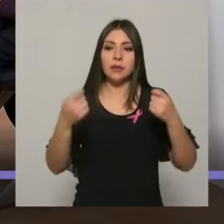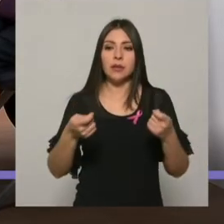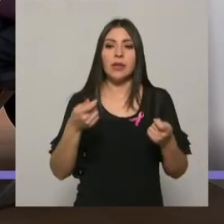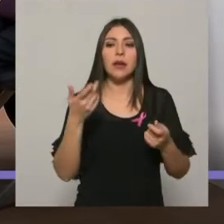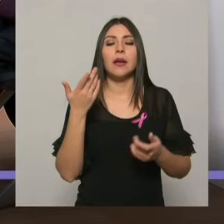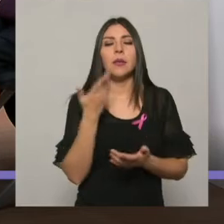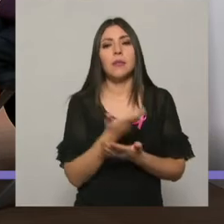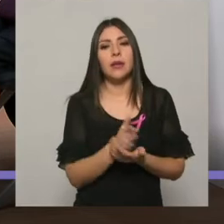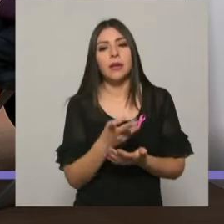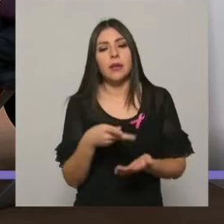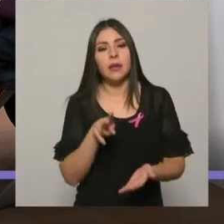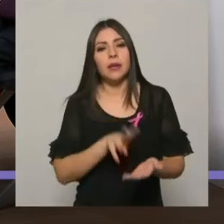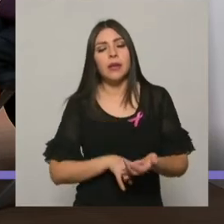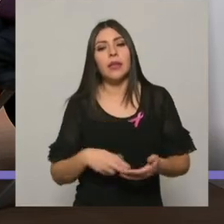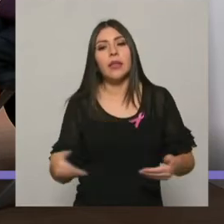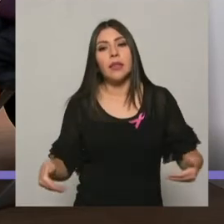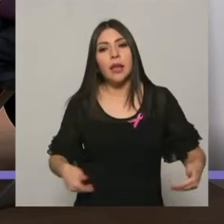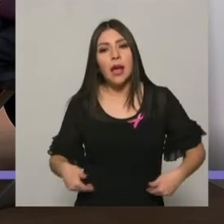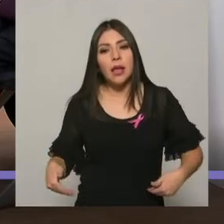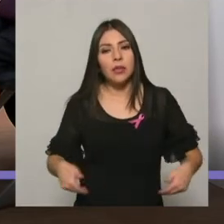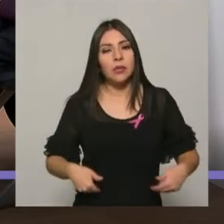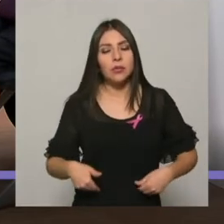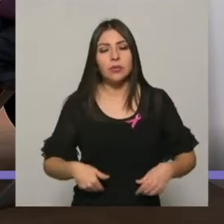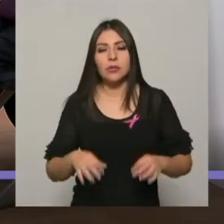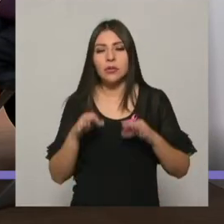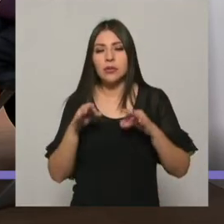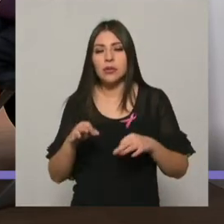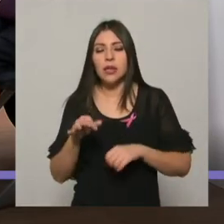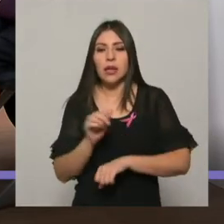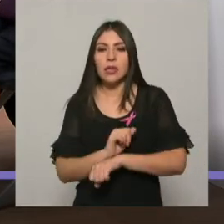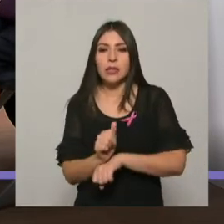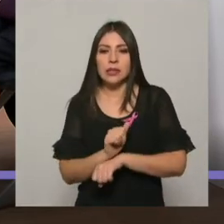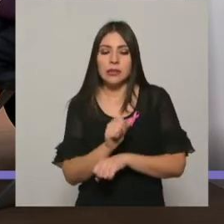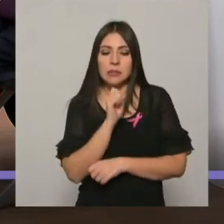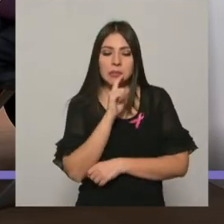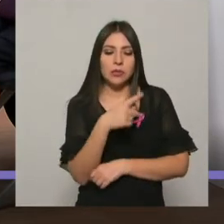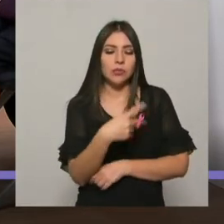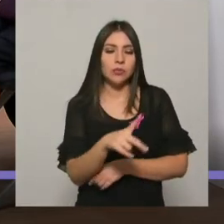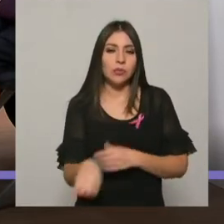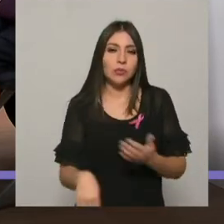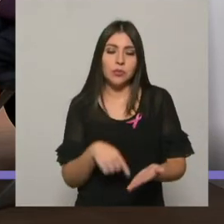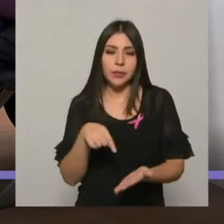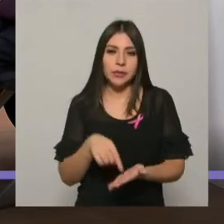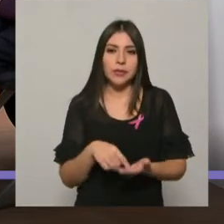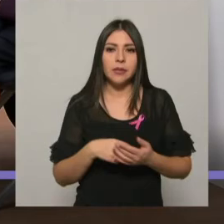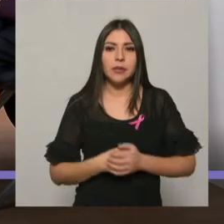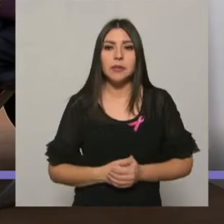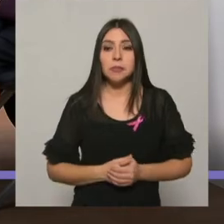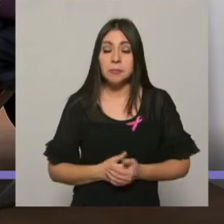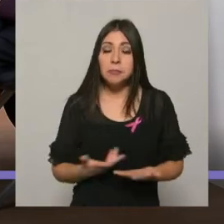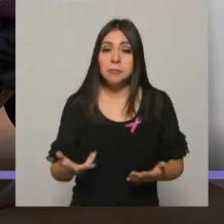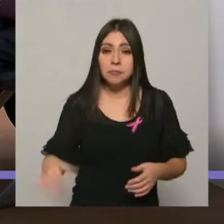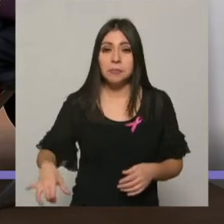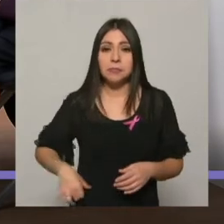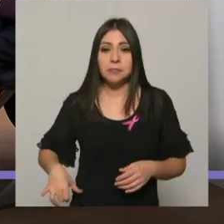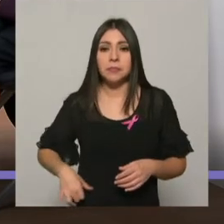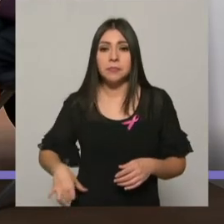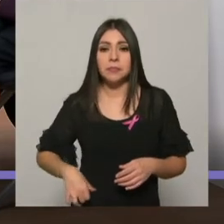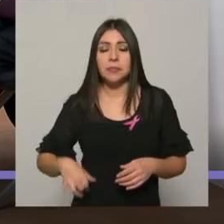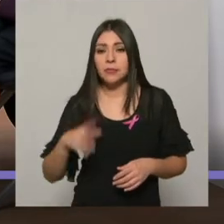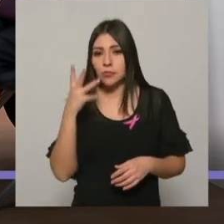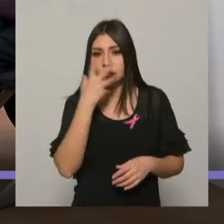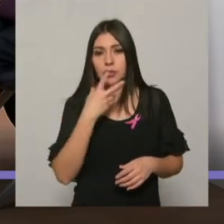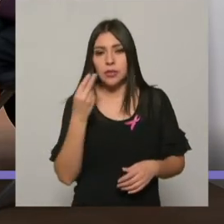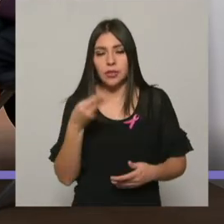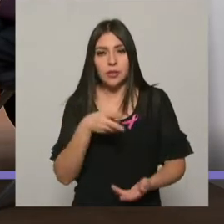además obras de teatro singulares con actores de ahí. Así es. Qué interesante. Además, y qué hermoso,